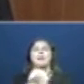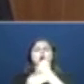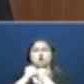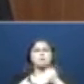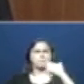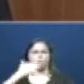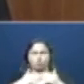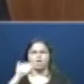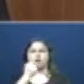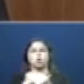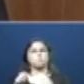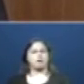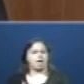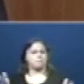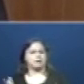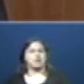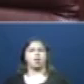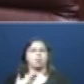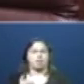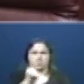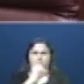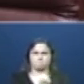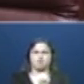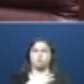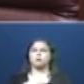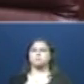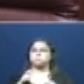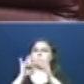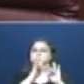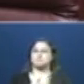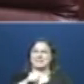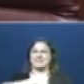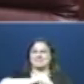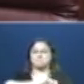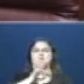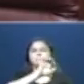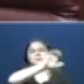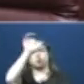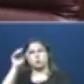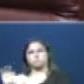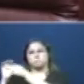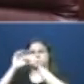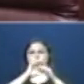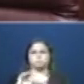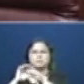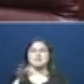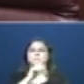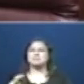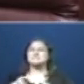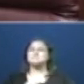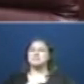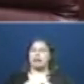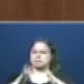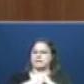crecer y de ofrecer empleo de impulsar nuestra convergencia con España y con Europa y de dotarnos de muchas de las infraestructuras que